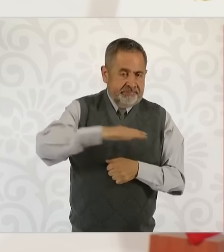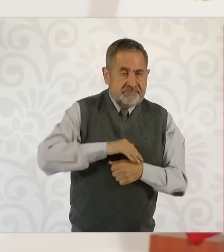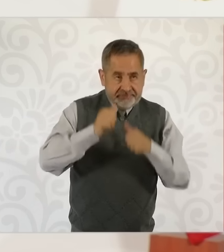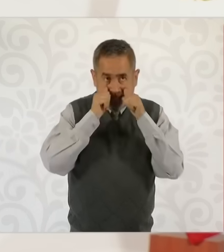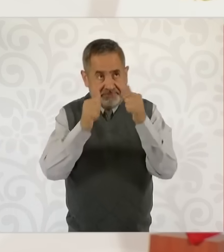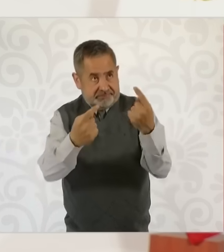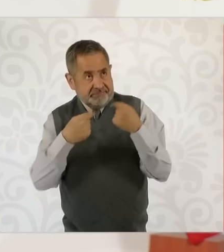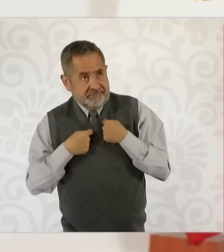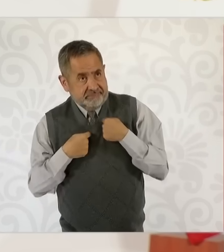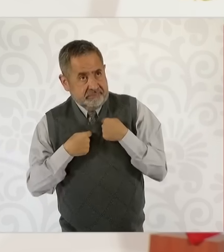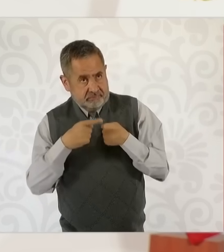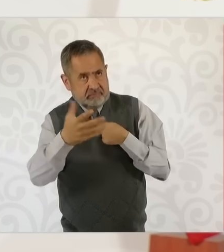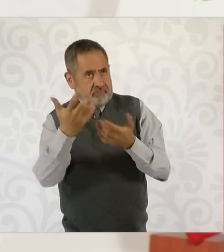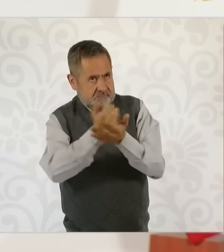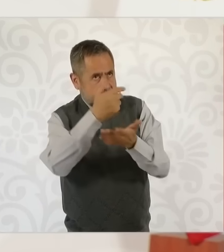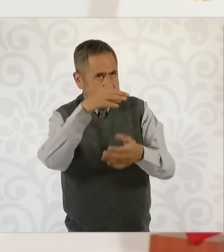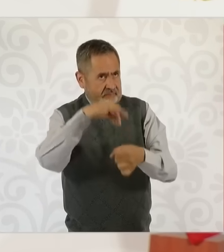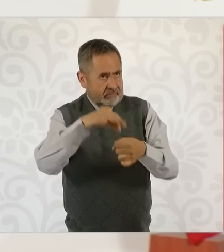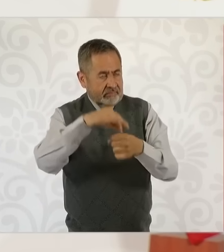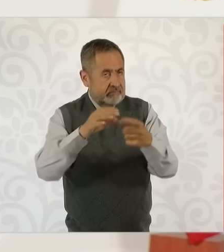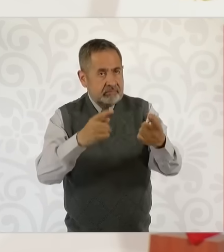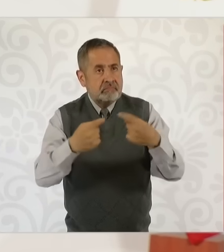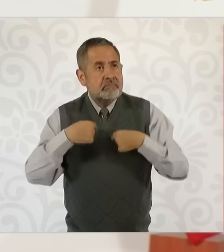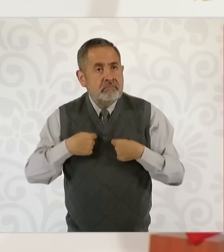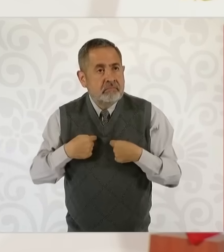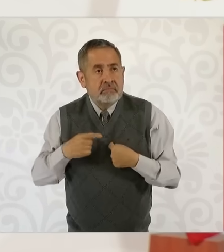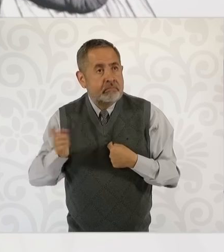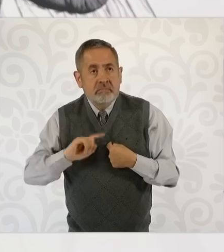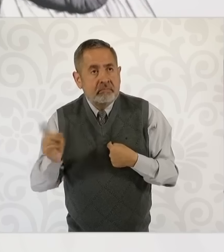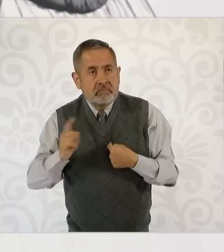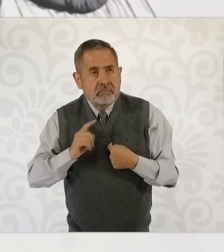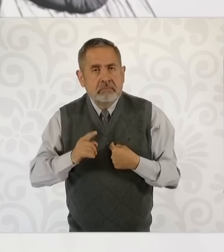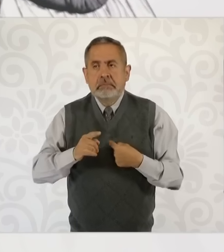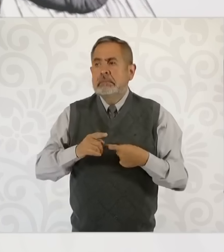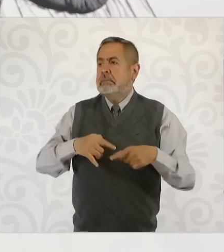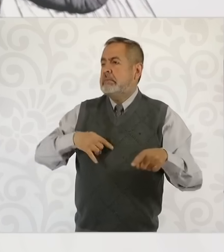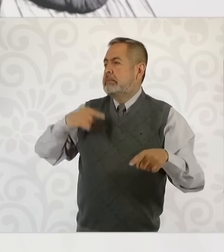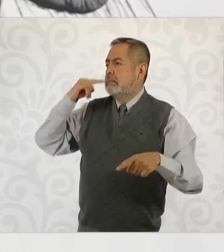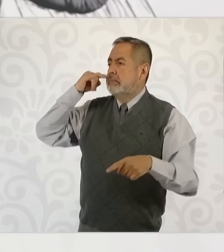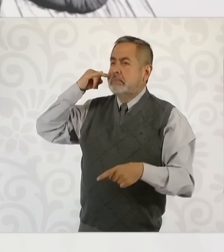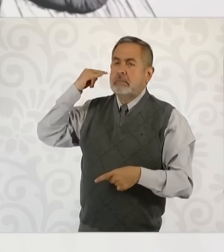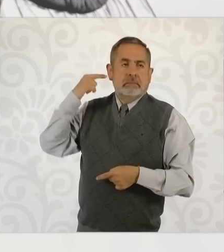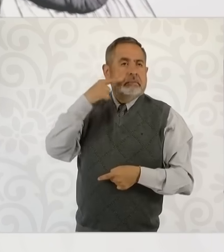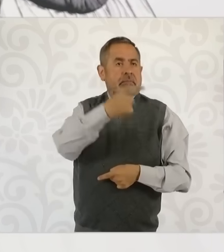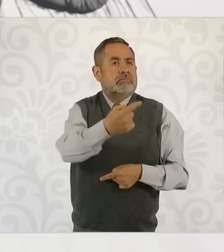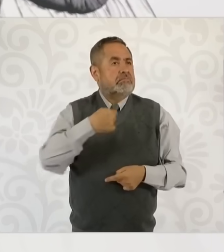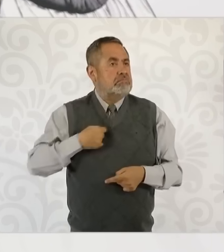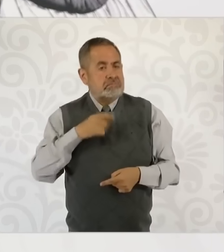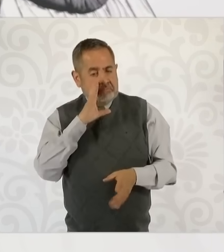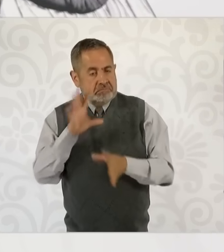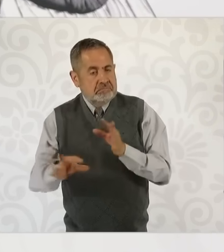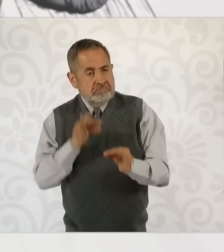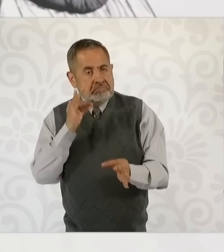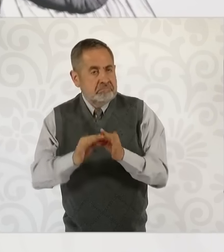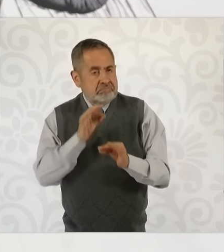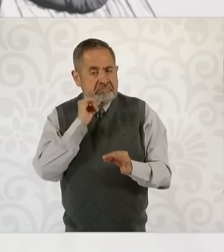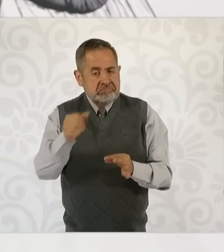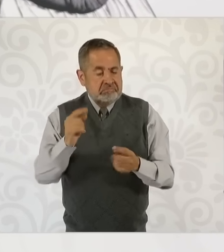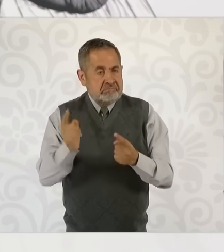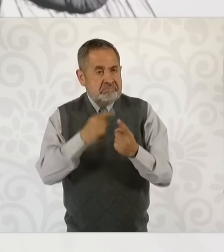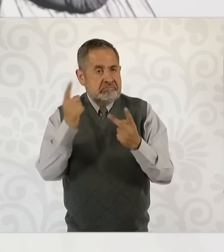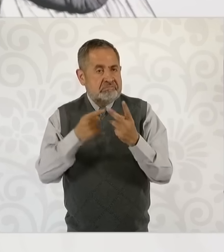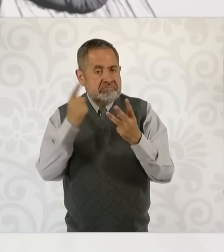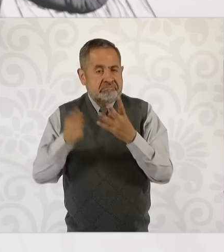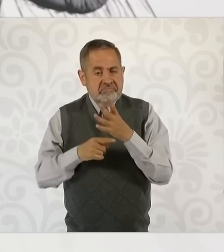nuestro país de aquella época, pues no estuvieron de acuerdo y sintieron que Madero no estaba cumpliendo, además de pues